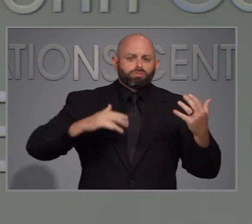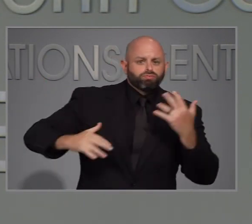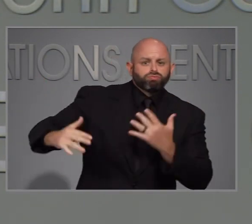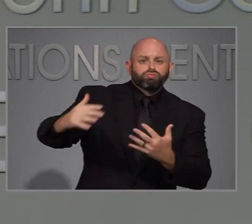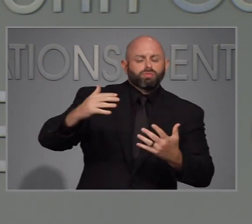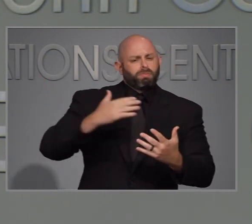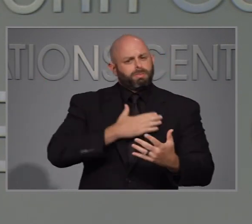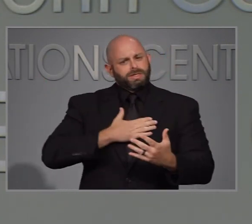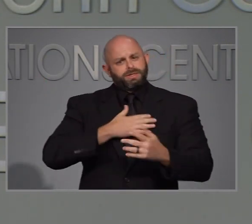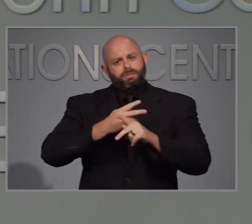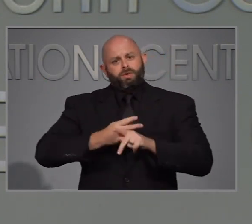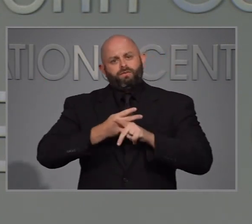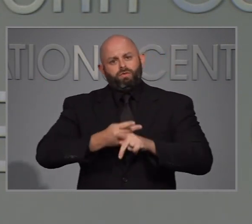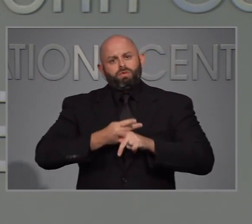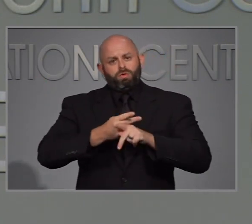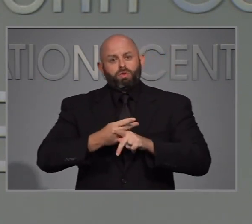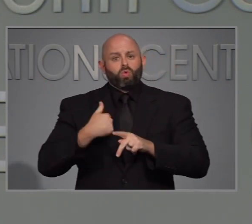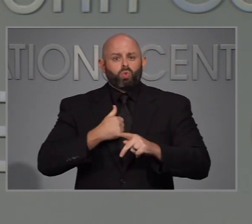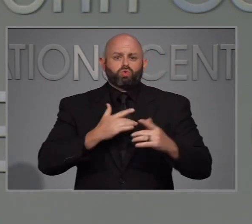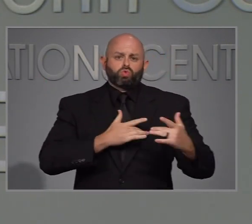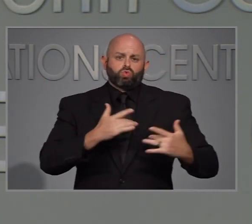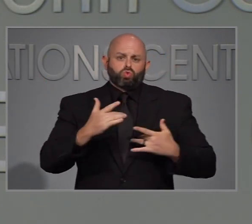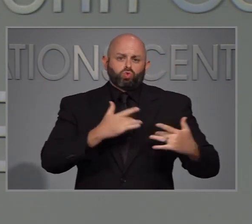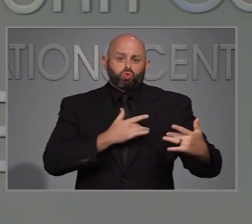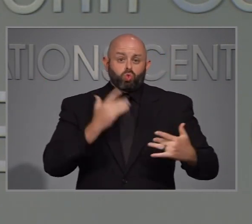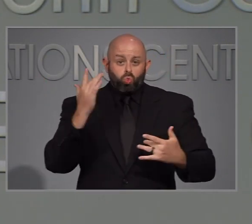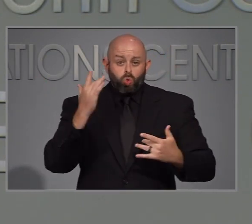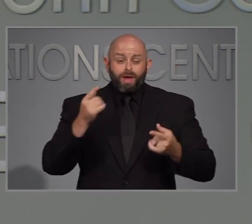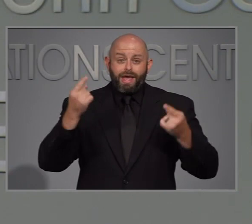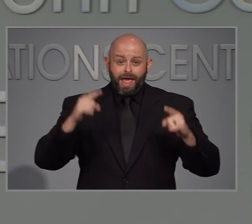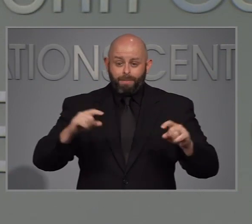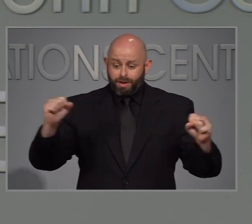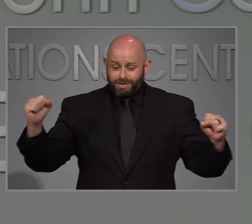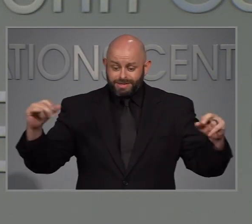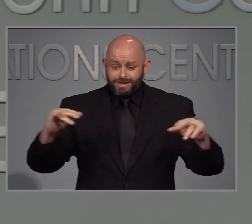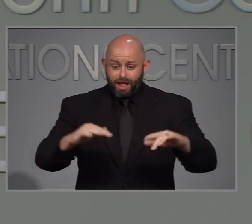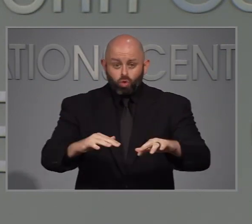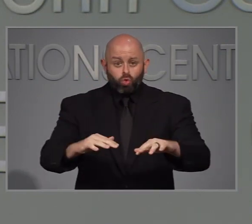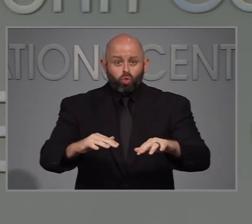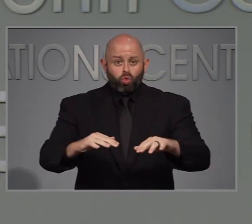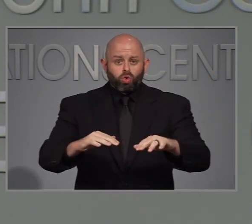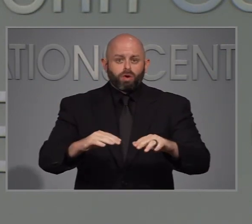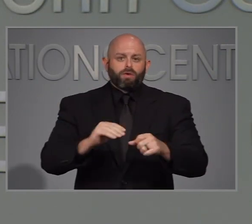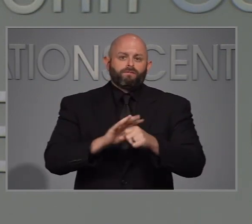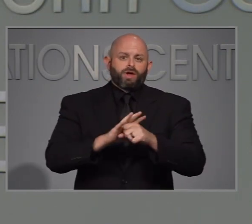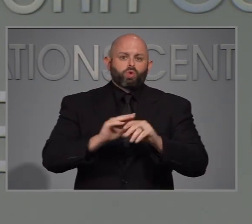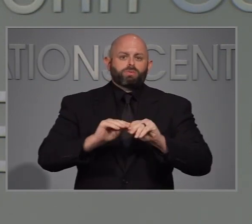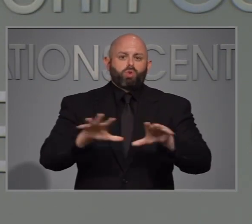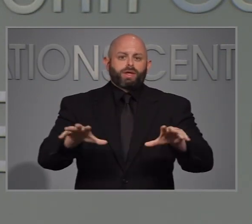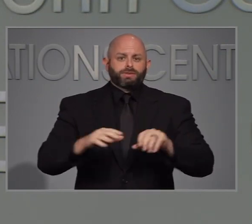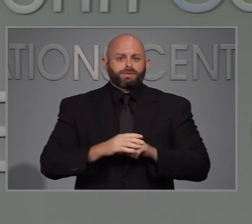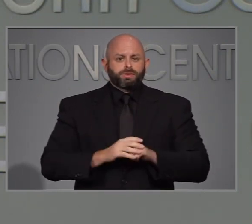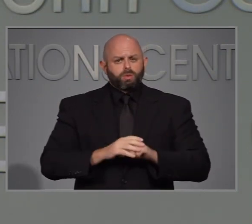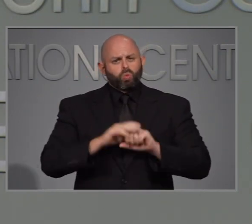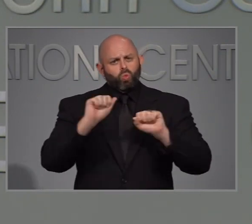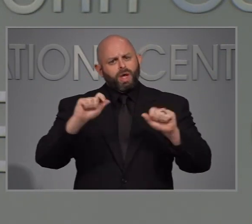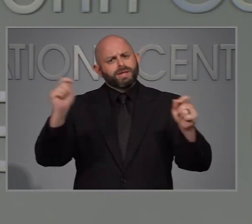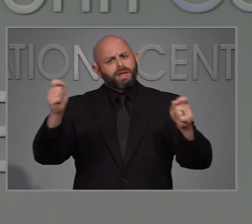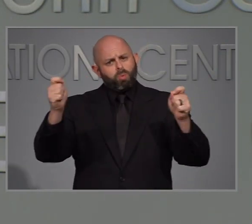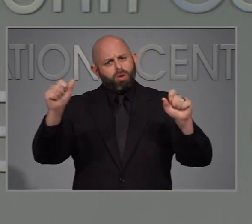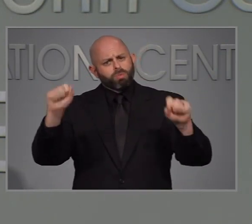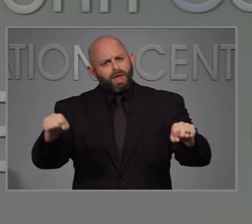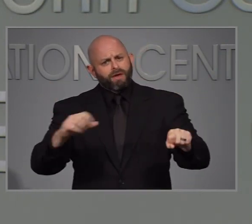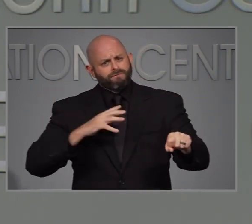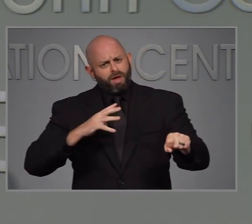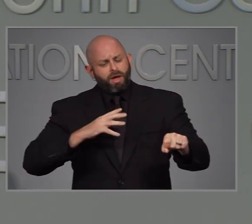reuniones, tenemos preocupaciones de que cuando esto sucede, el virus se propaga. Hay que celebrar el 4 de